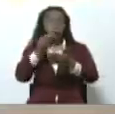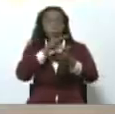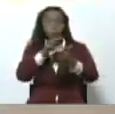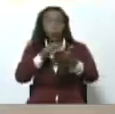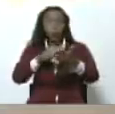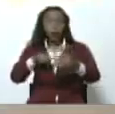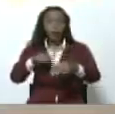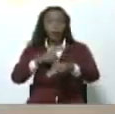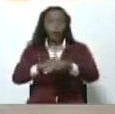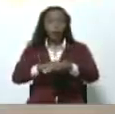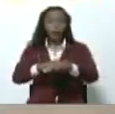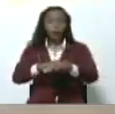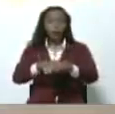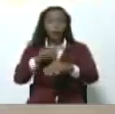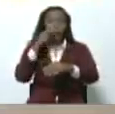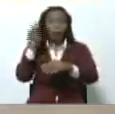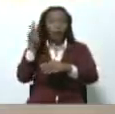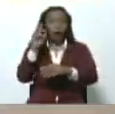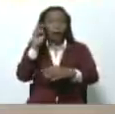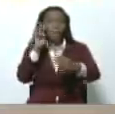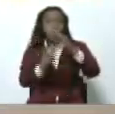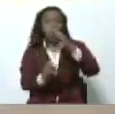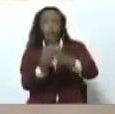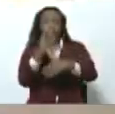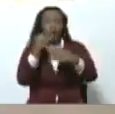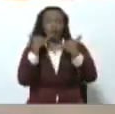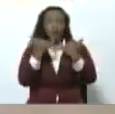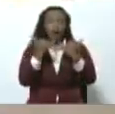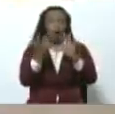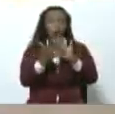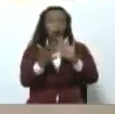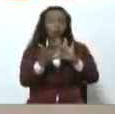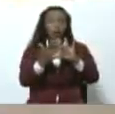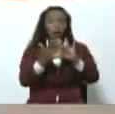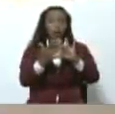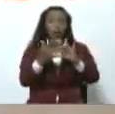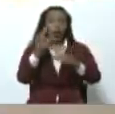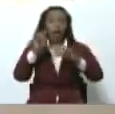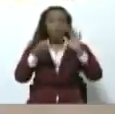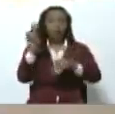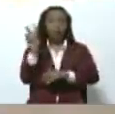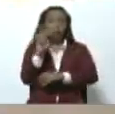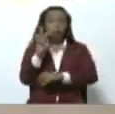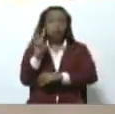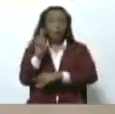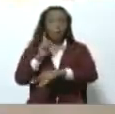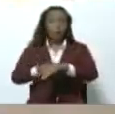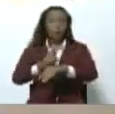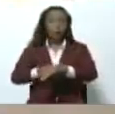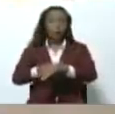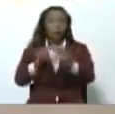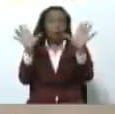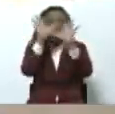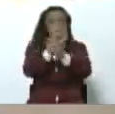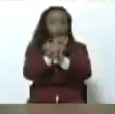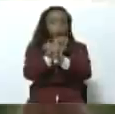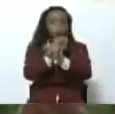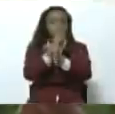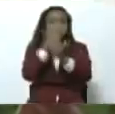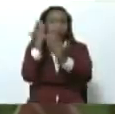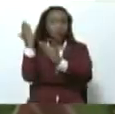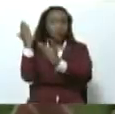En este momento nos vamos al Palacio de Miraflores. Vamos de inmediato cuando son las 12 y 22 minutos de la noche.